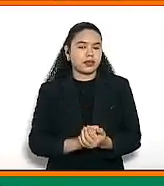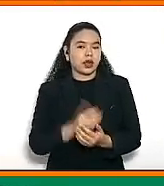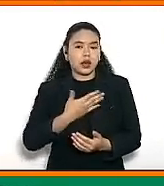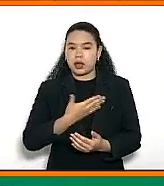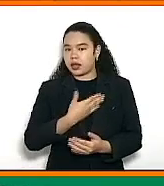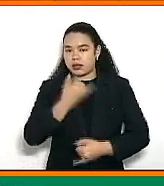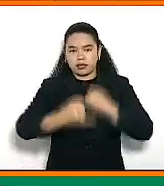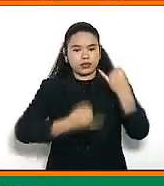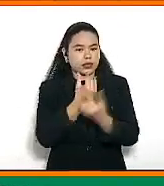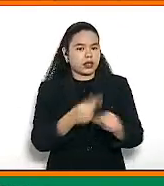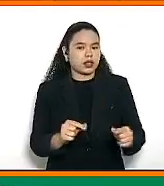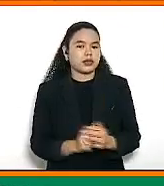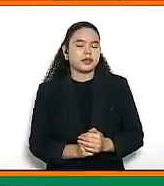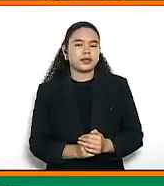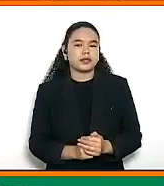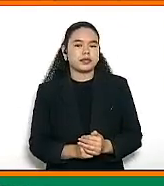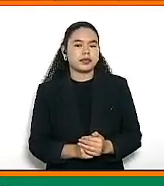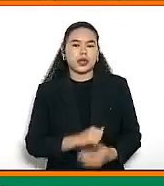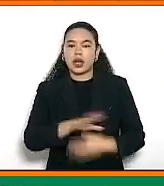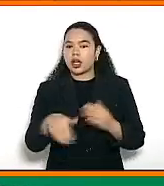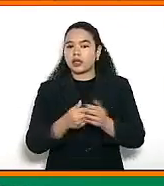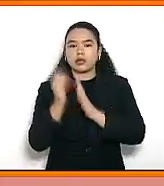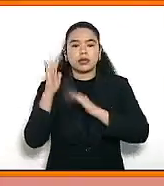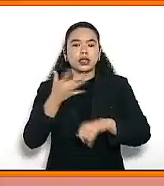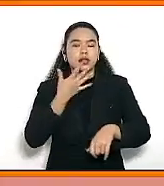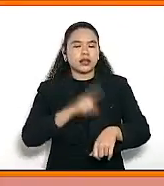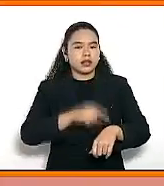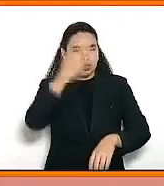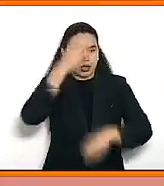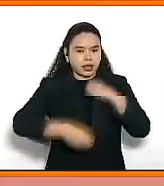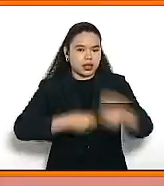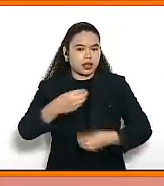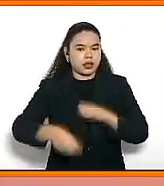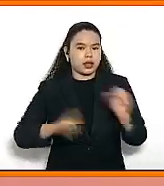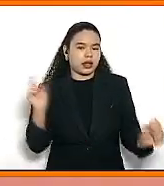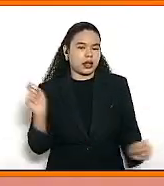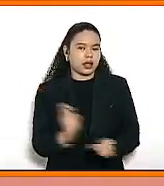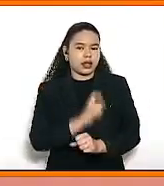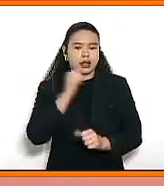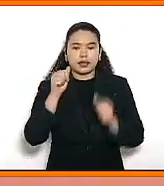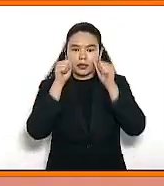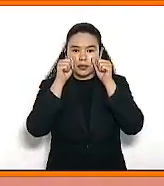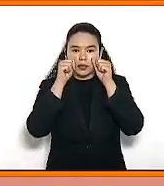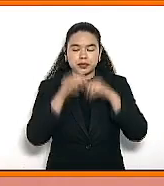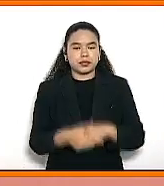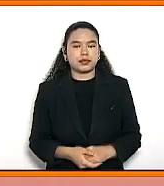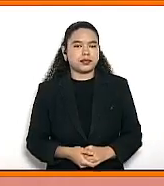tener una jugada gratis. Te deseo suerte porque tu esfera favorecida es... atento.